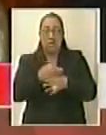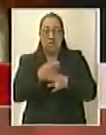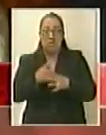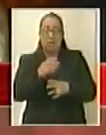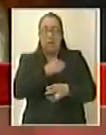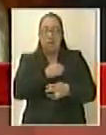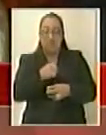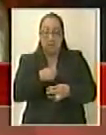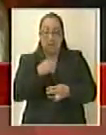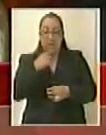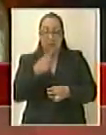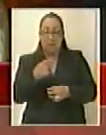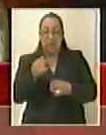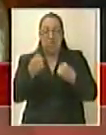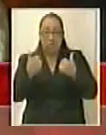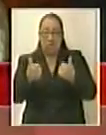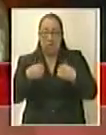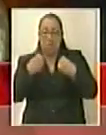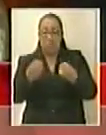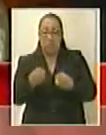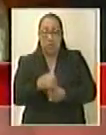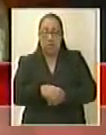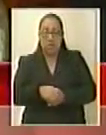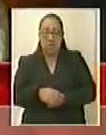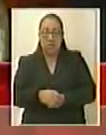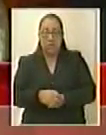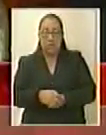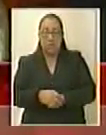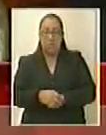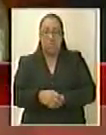al ejecutivo de ser oportuno hacerlo también